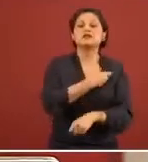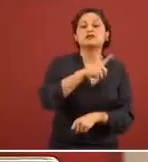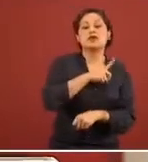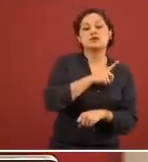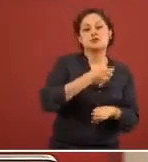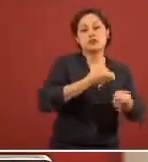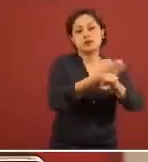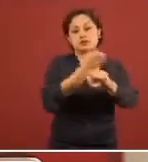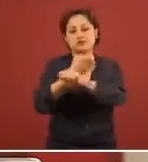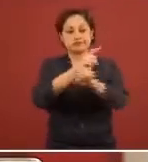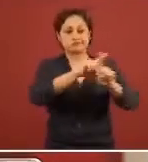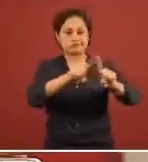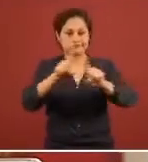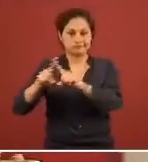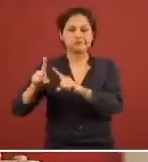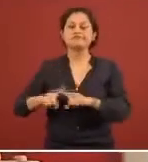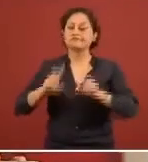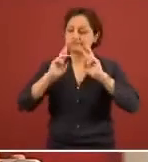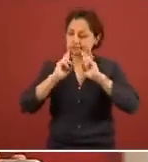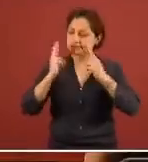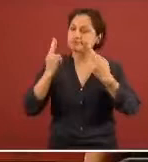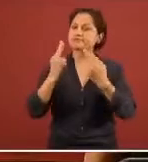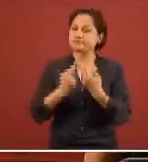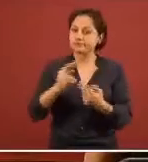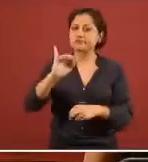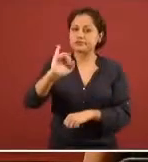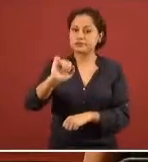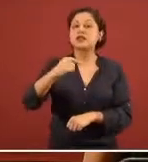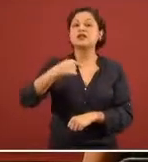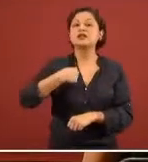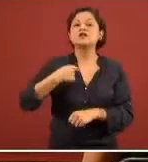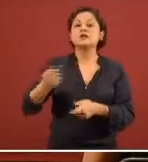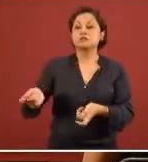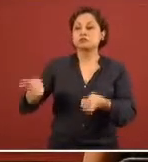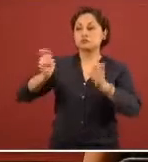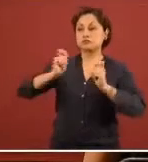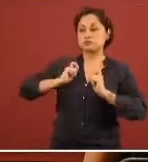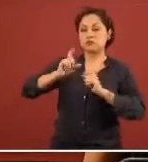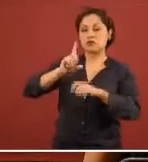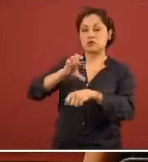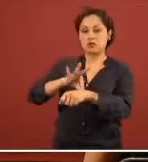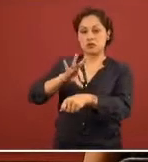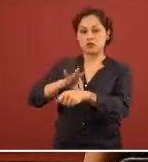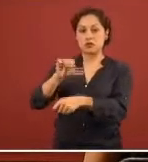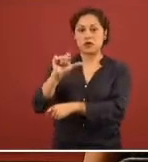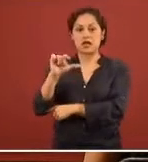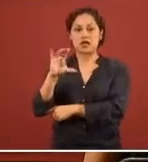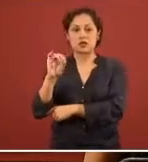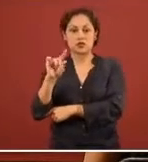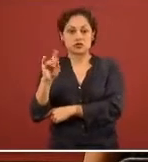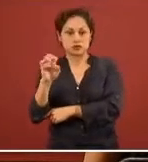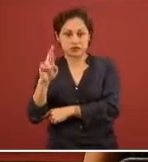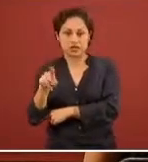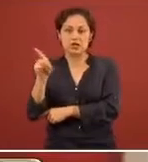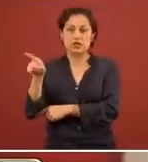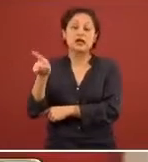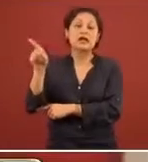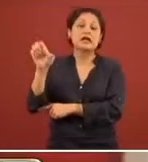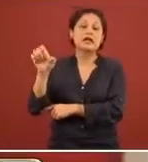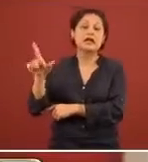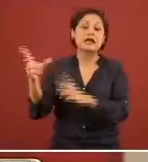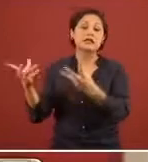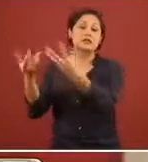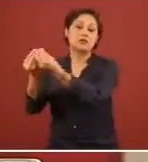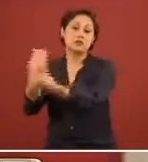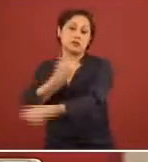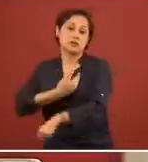estados. Y tuve la encomienda de representar al doctor Alcocer en esta reunión. Él estaba reunido con el presidente precisamente